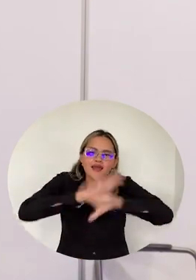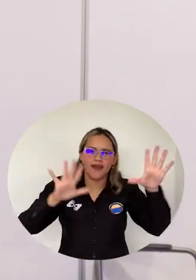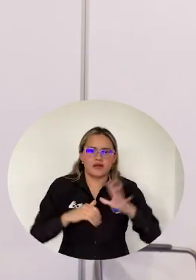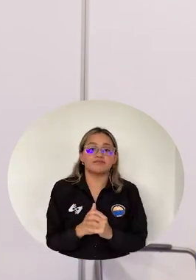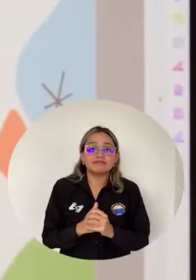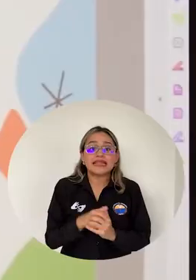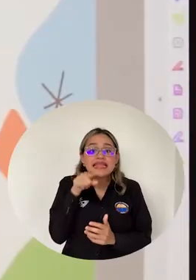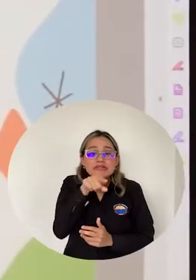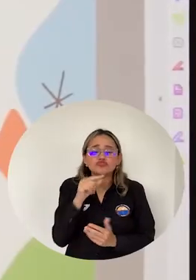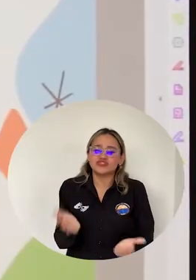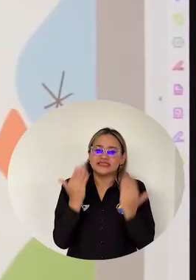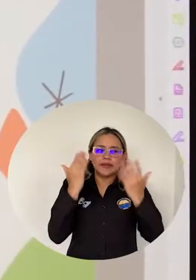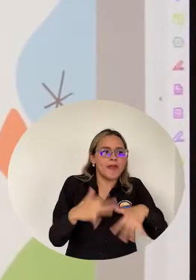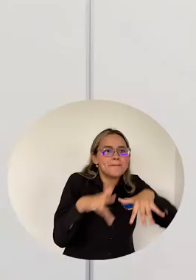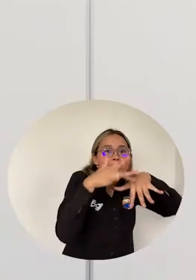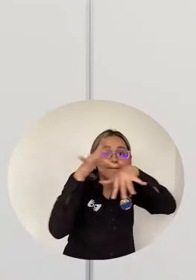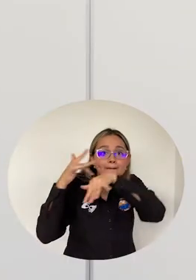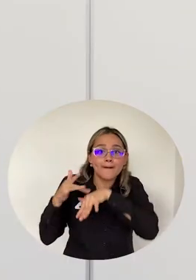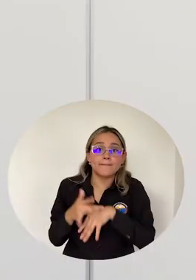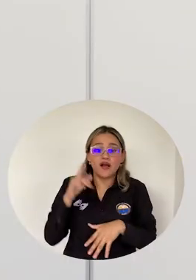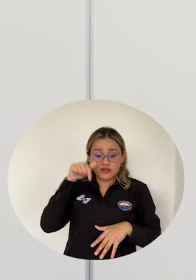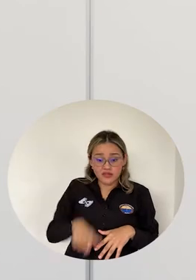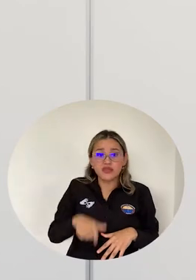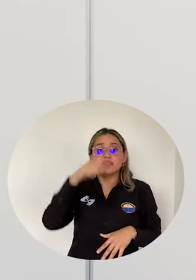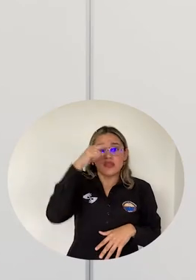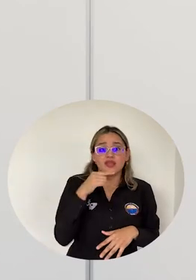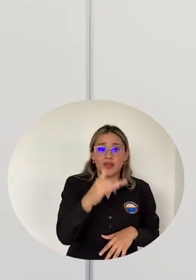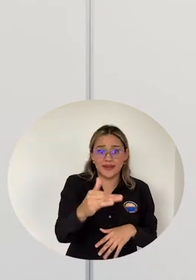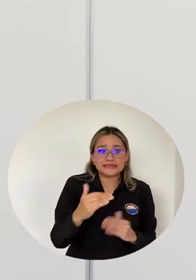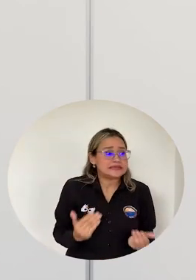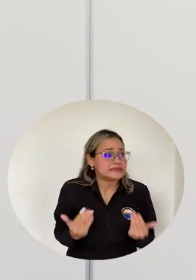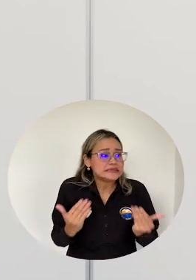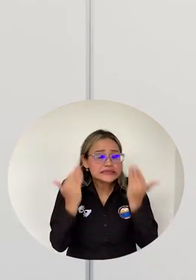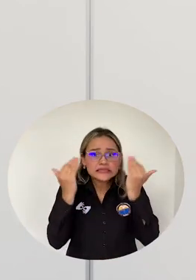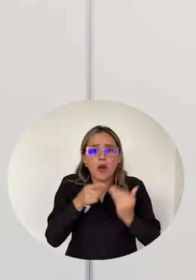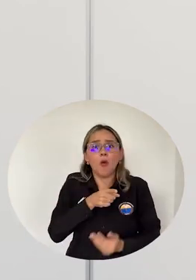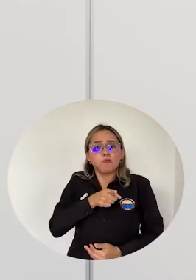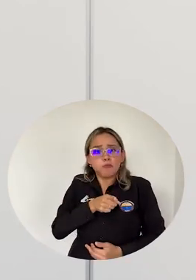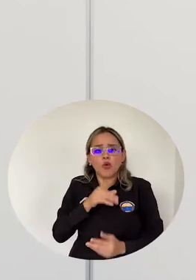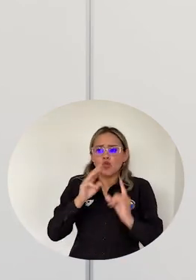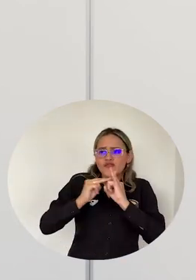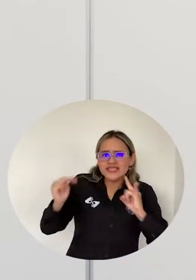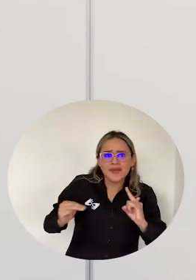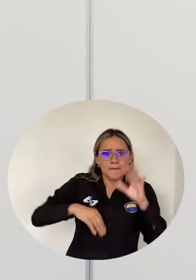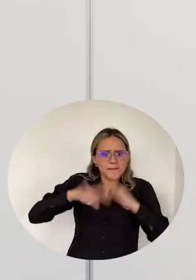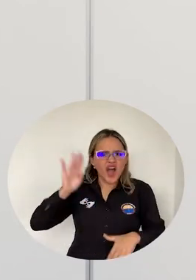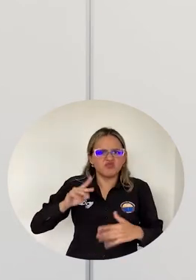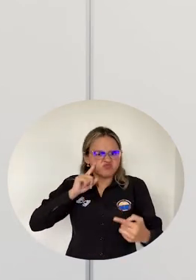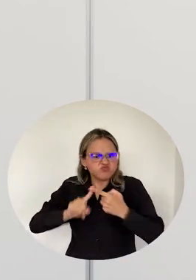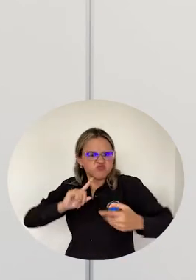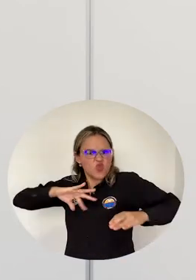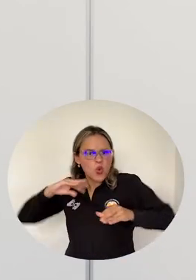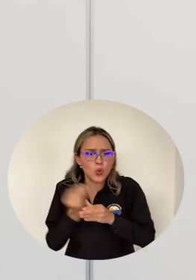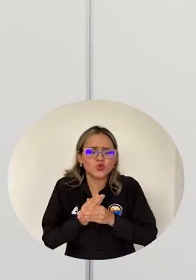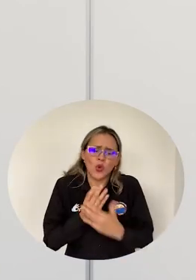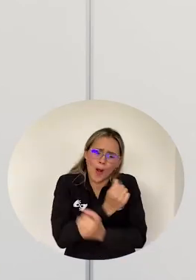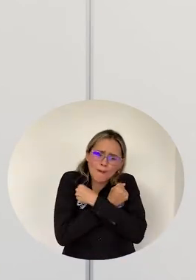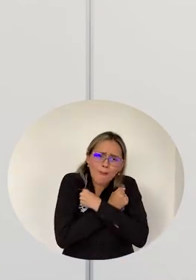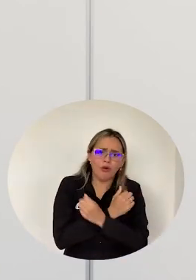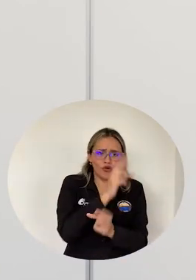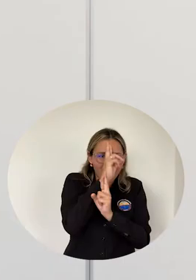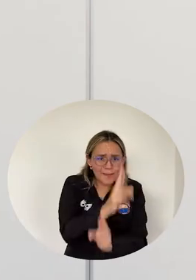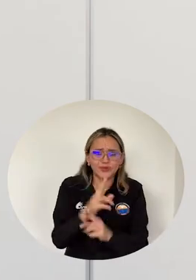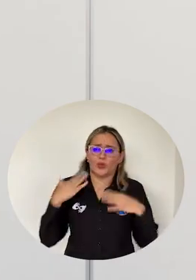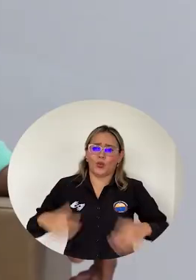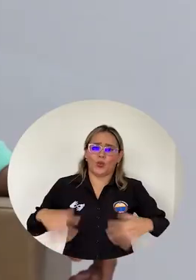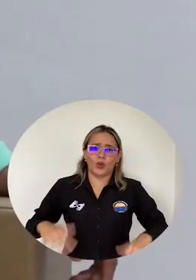a cabo Este tipo de campañas En Santa Marta Existe este gran campus universitario Trabajando por la inclusión Por el amor